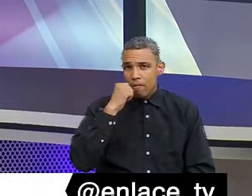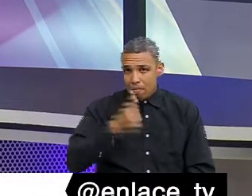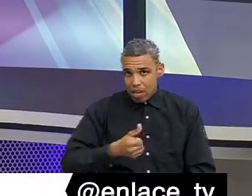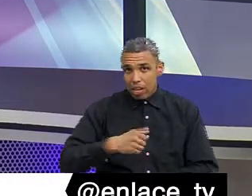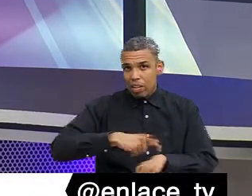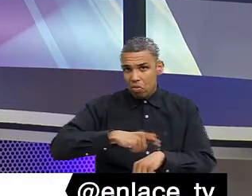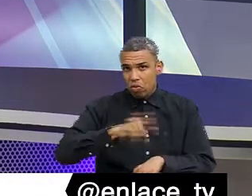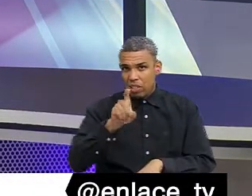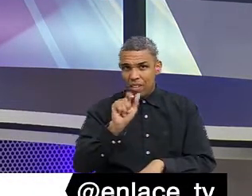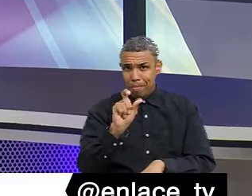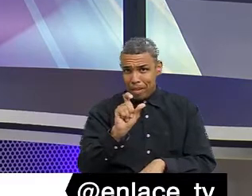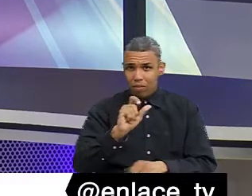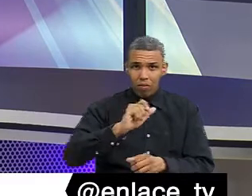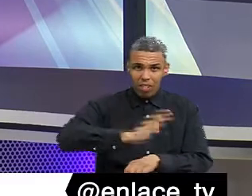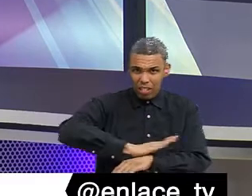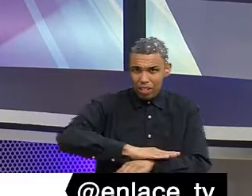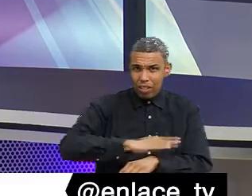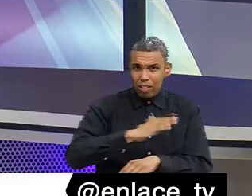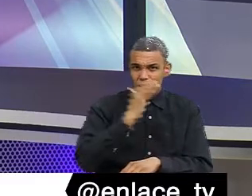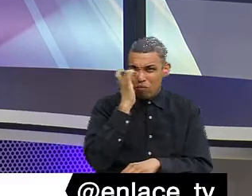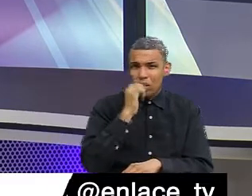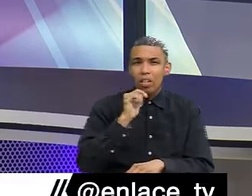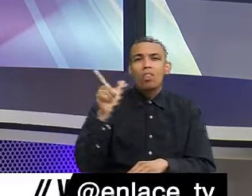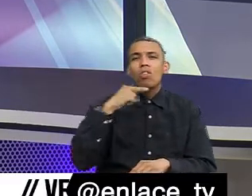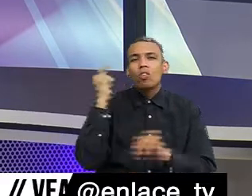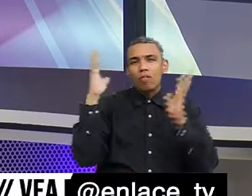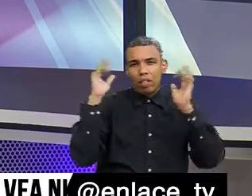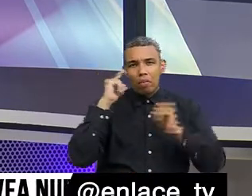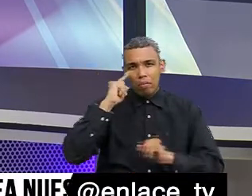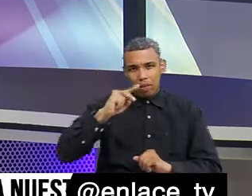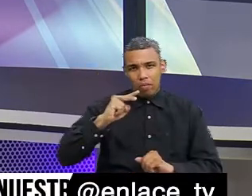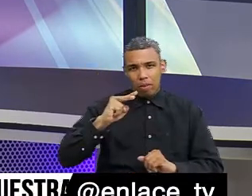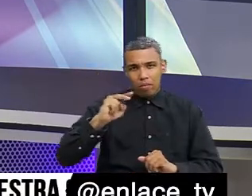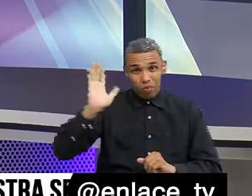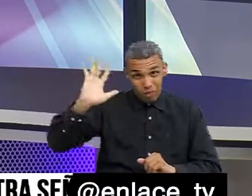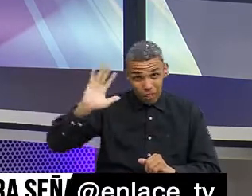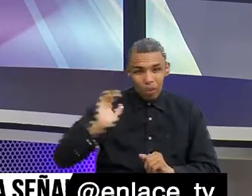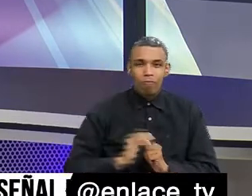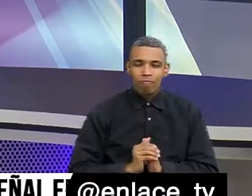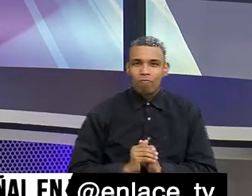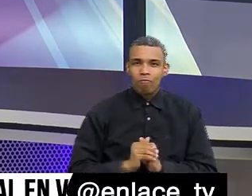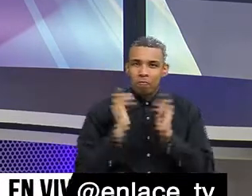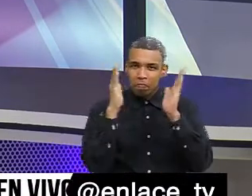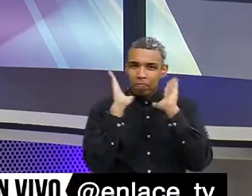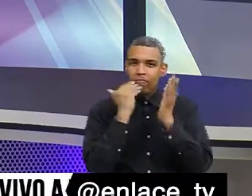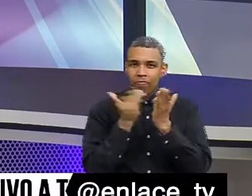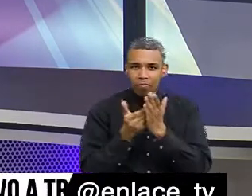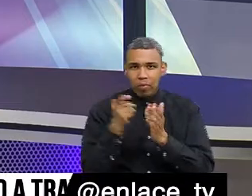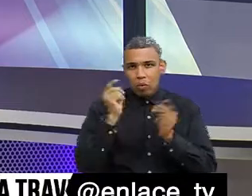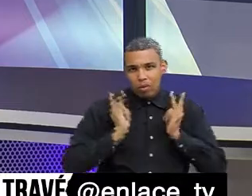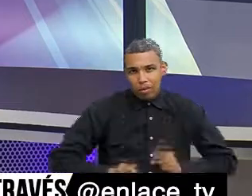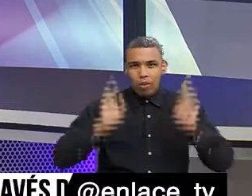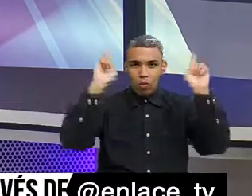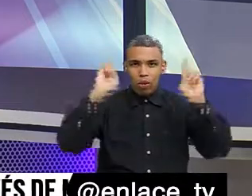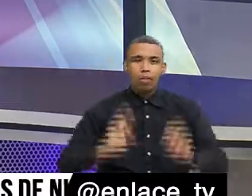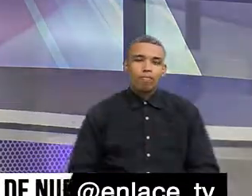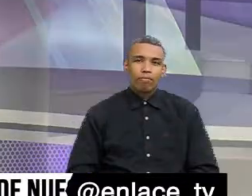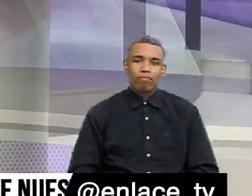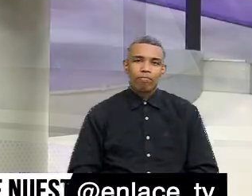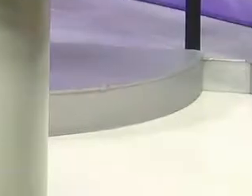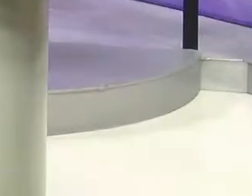nuevo a las 6 y 30 en punto de la tarde en una emisión más del noticiero que usted quiere ver gracias como siempre por habernos acompañado y que tengan todos una feliz noche